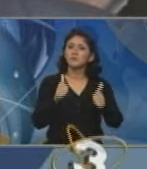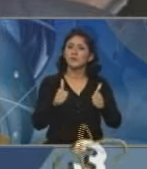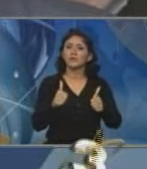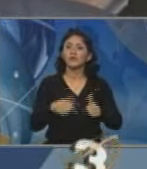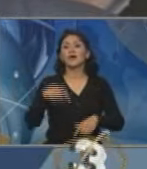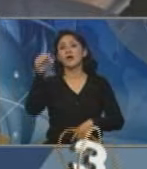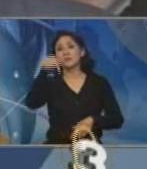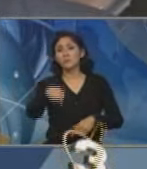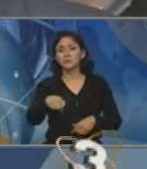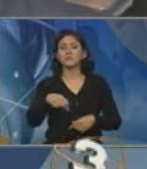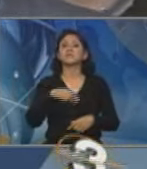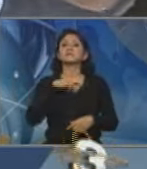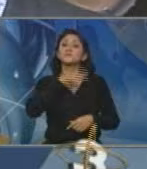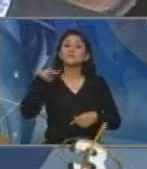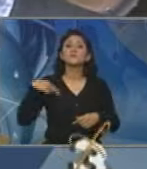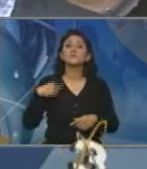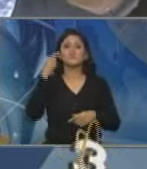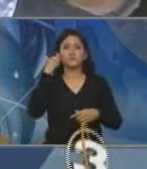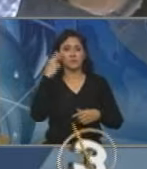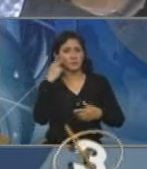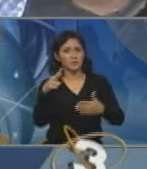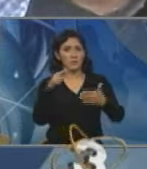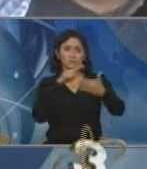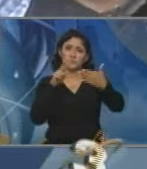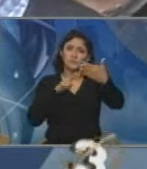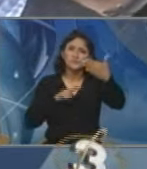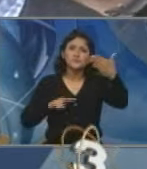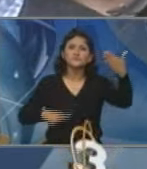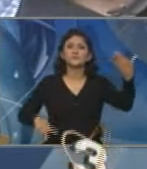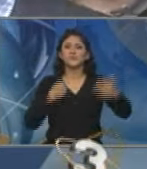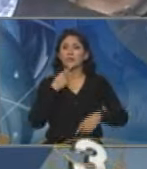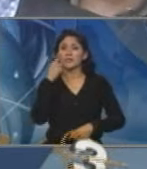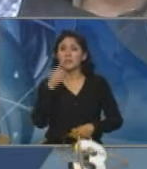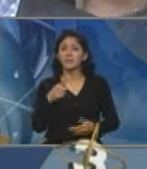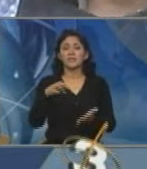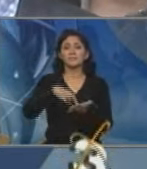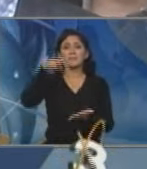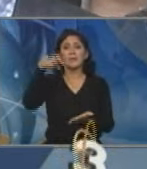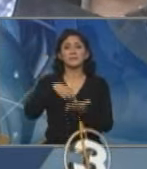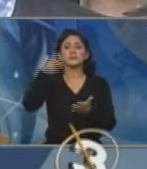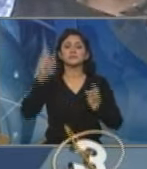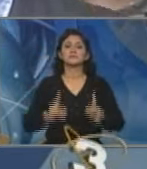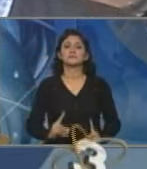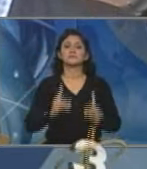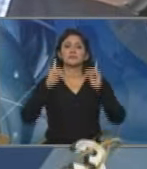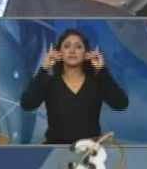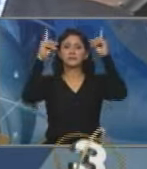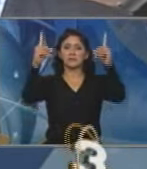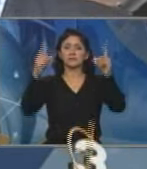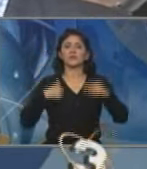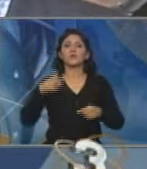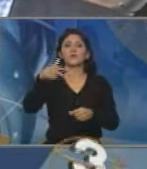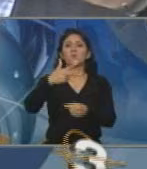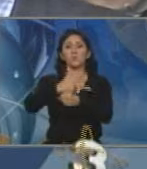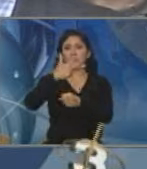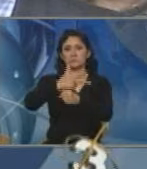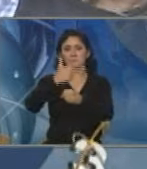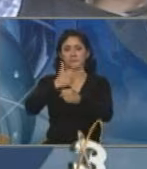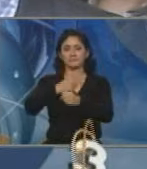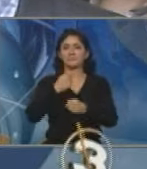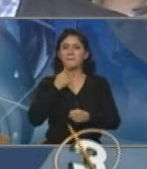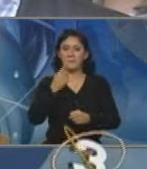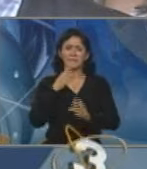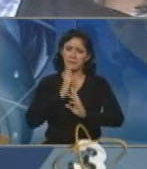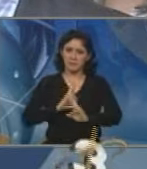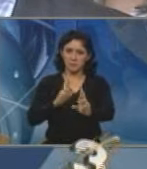Rebasamos el estándar de frecuencia electoral de países desarrollados. Guatemala respondió y